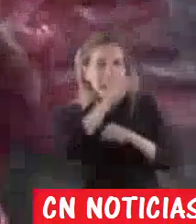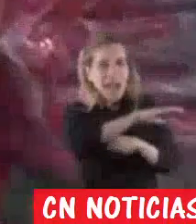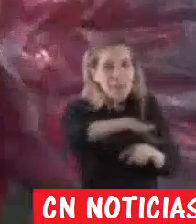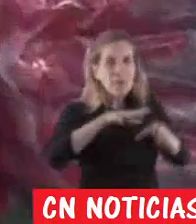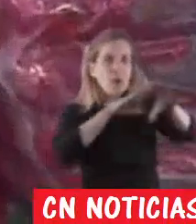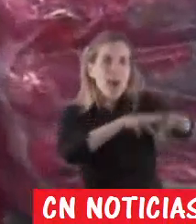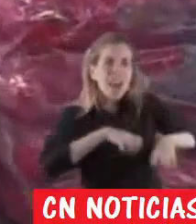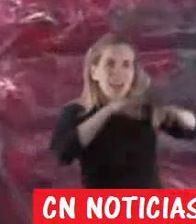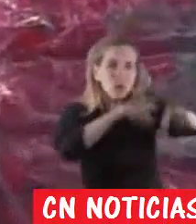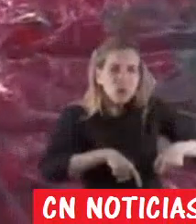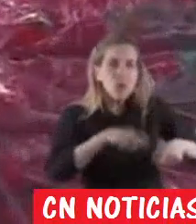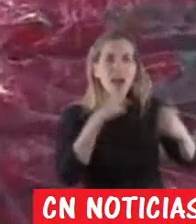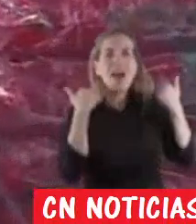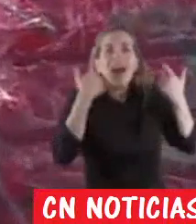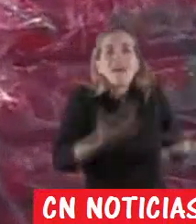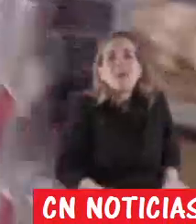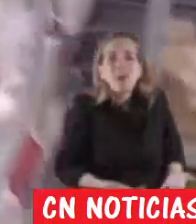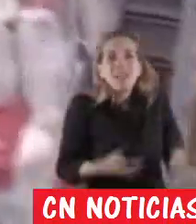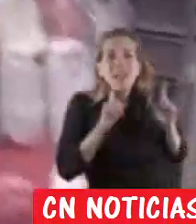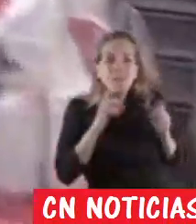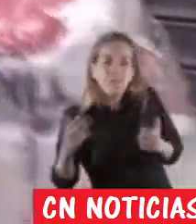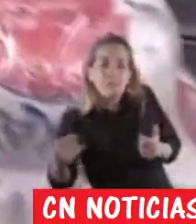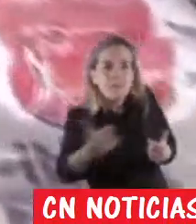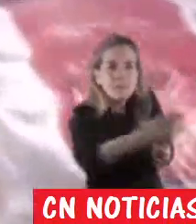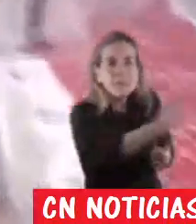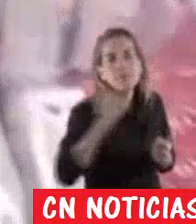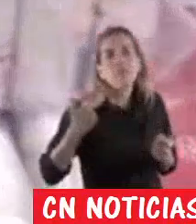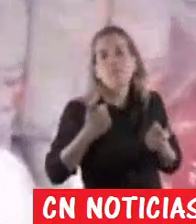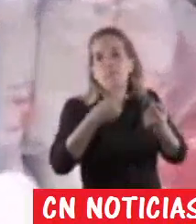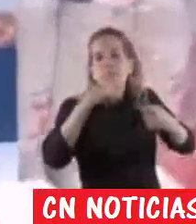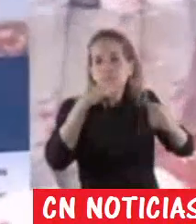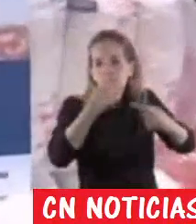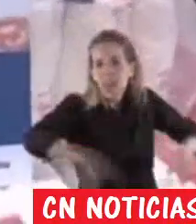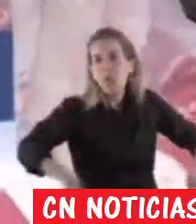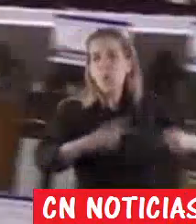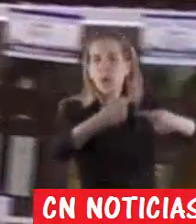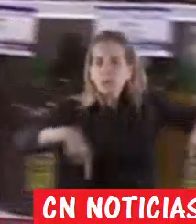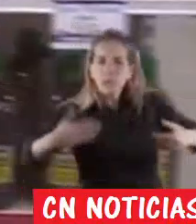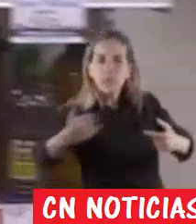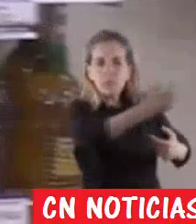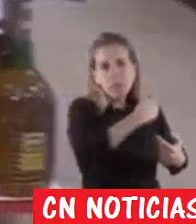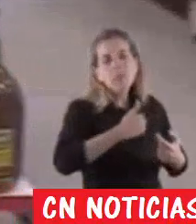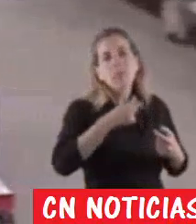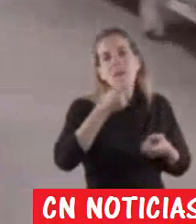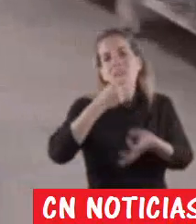Nahuel, vienen directamente desde su producción de la ecológica, las producciones